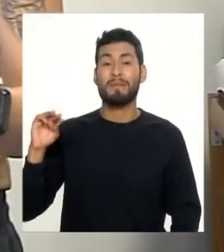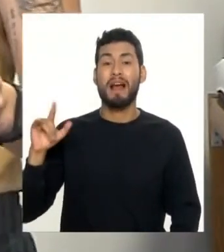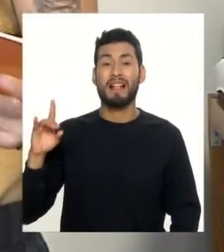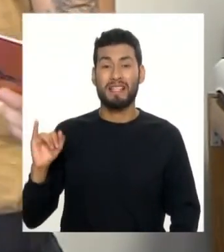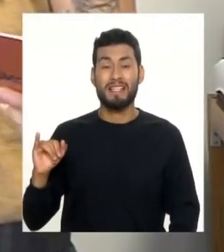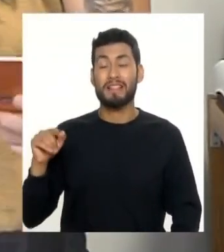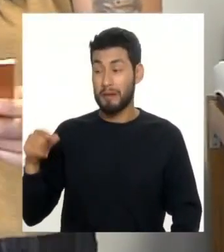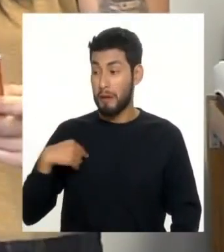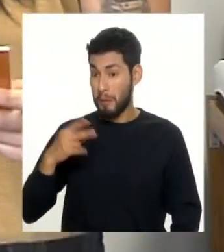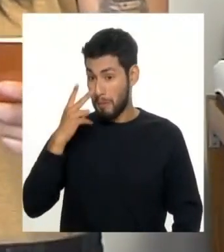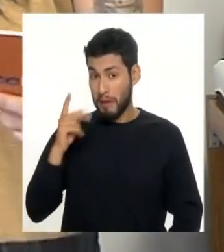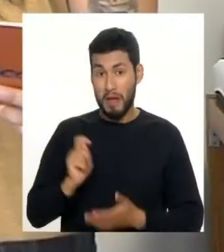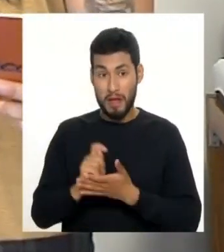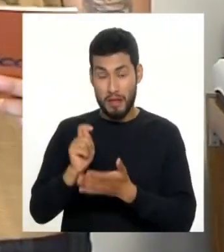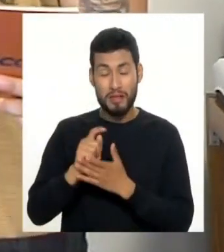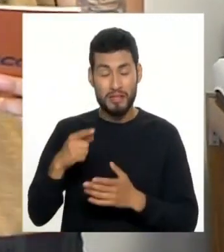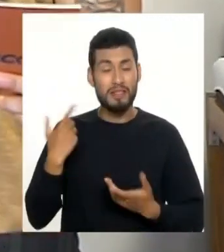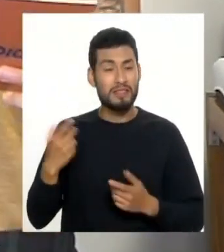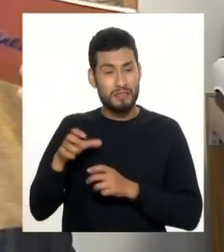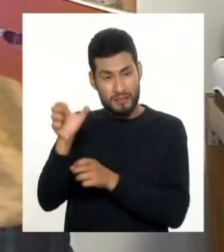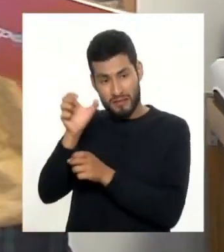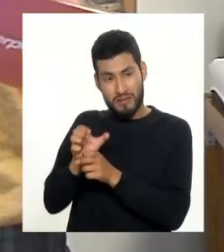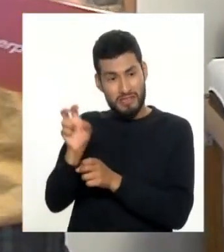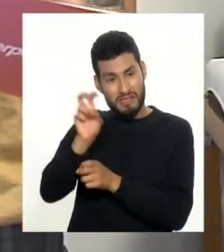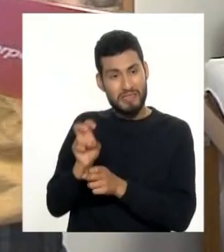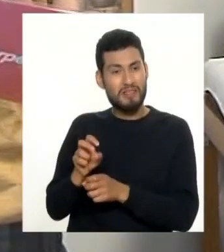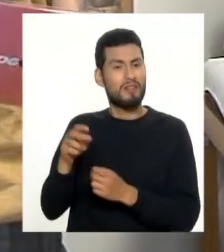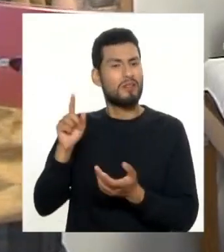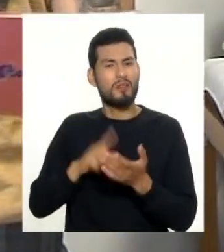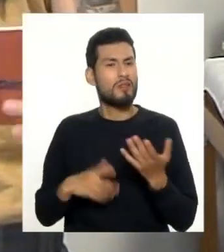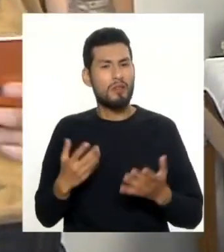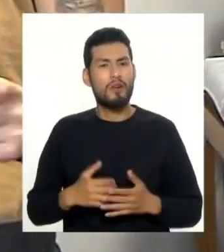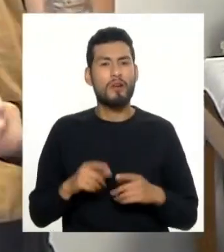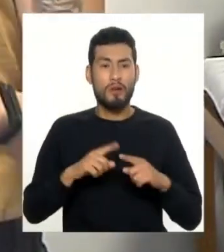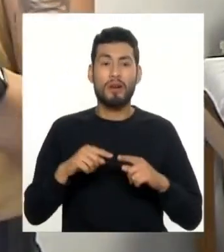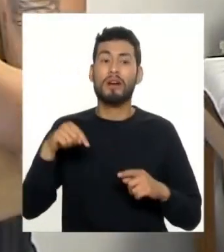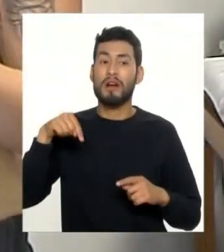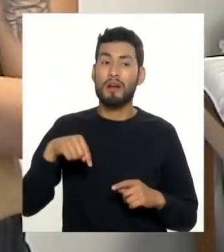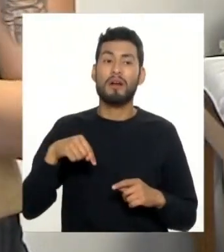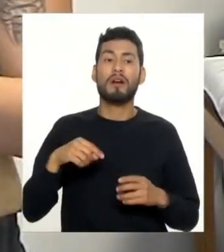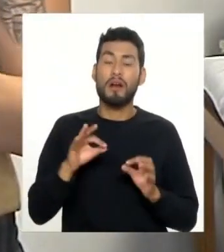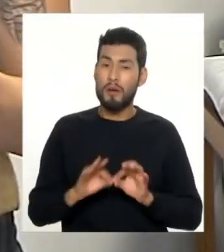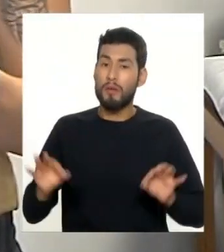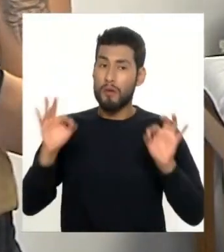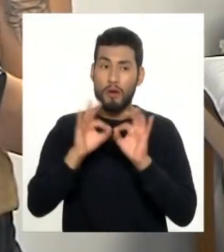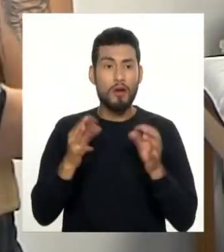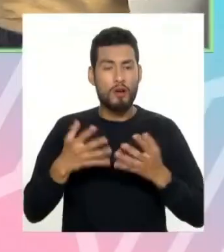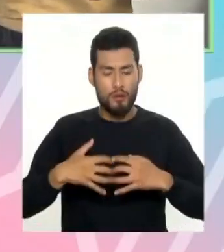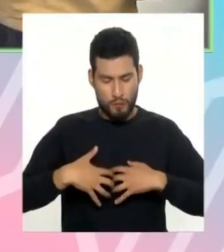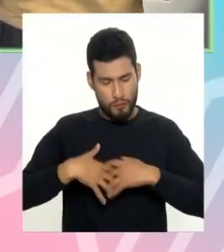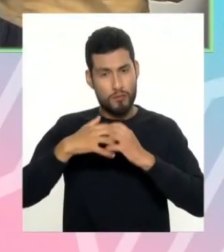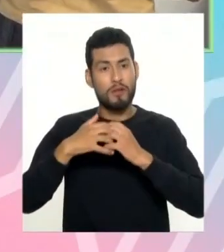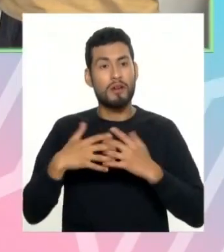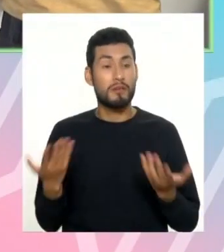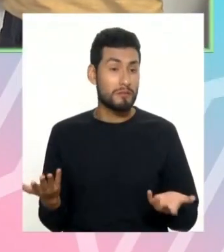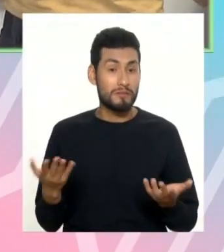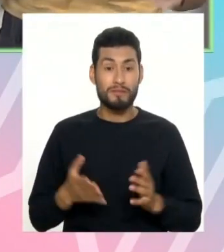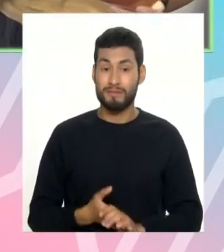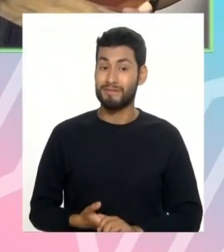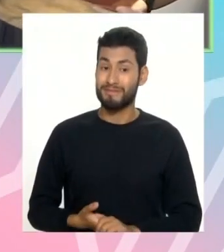algunas terapias relacionadas a la hernia discal en torno a los agentes físicos y también a la importancia del fortalecimiento. Así